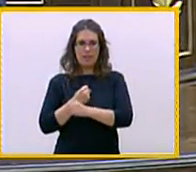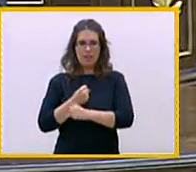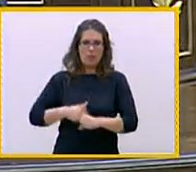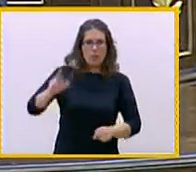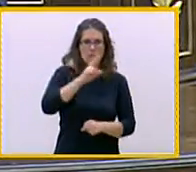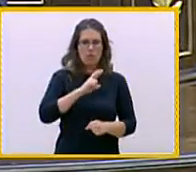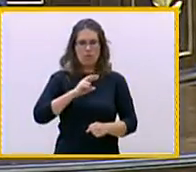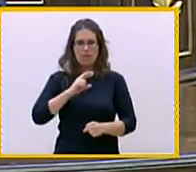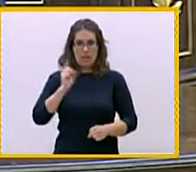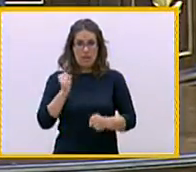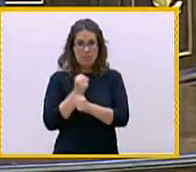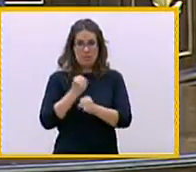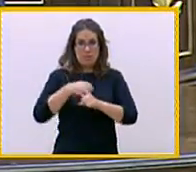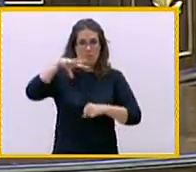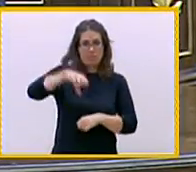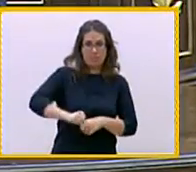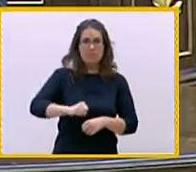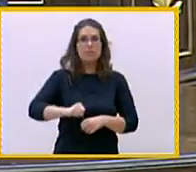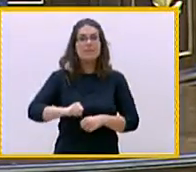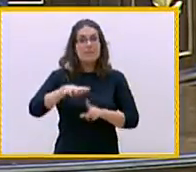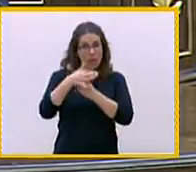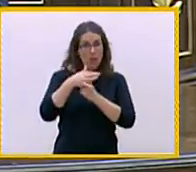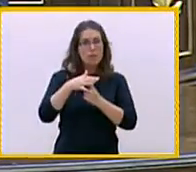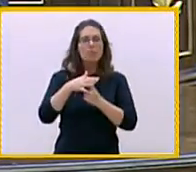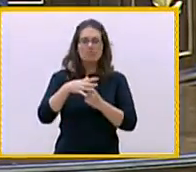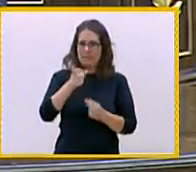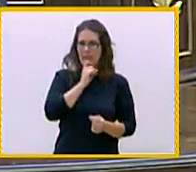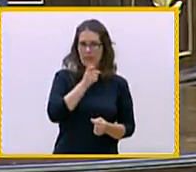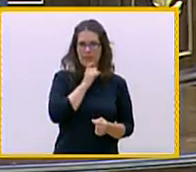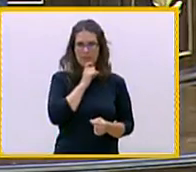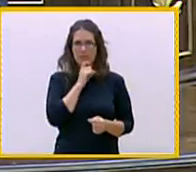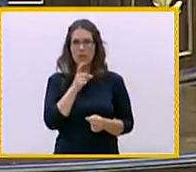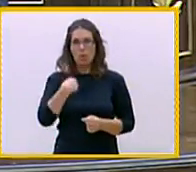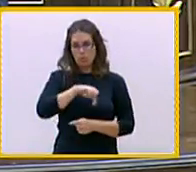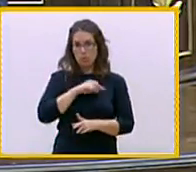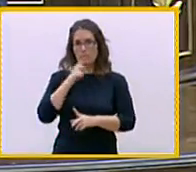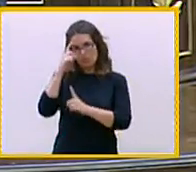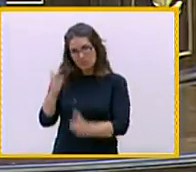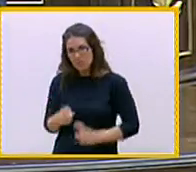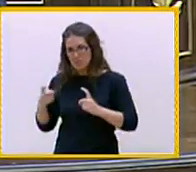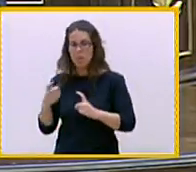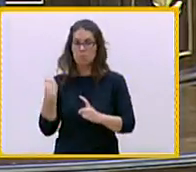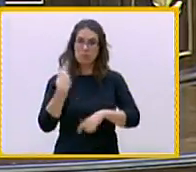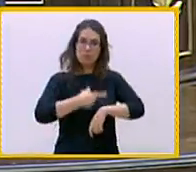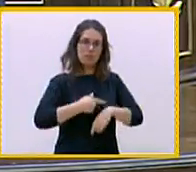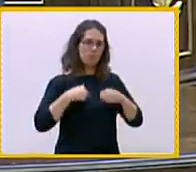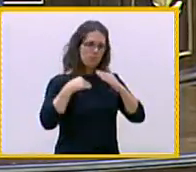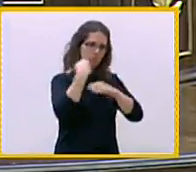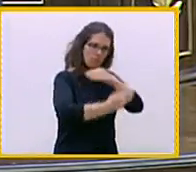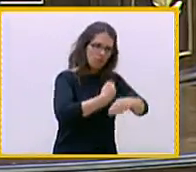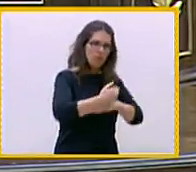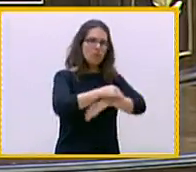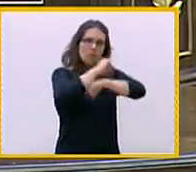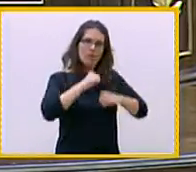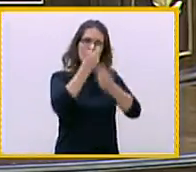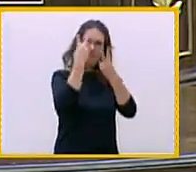son difíciles. Lo hacemos al tiempo que llevamos a cabo el proceso de consolidación fiscal más intenso que hayamos acometido